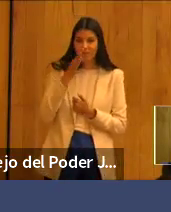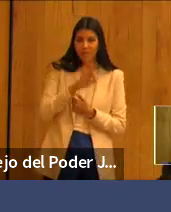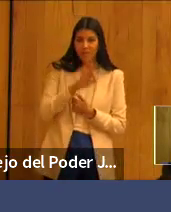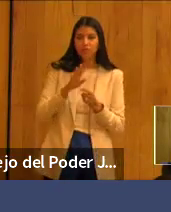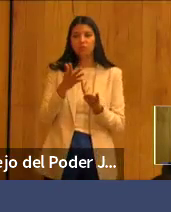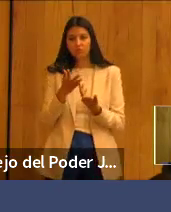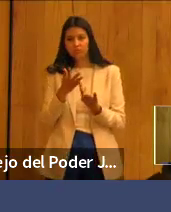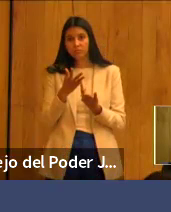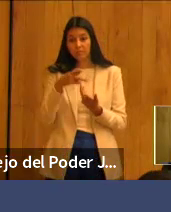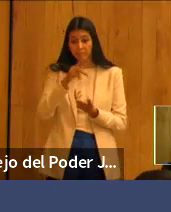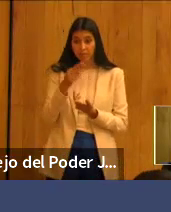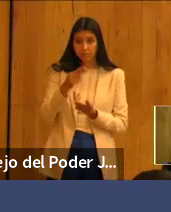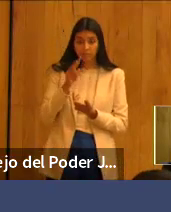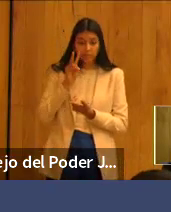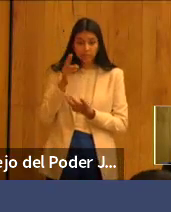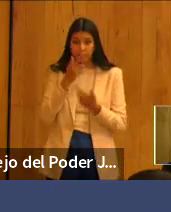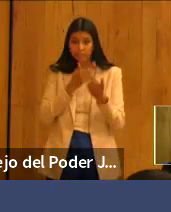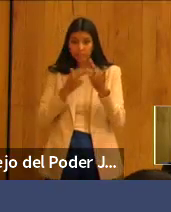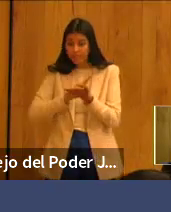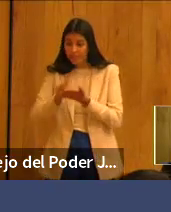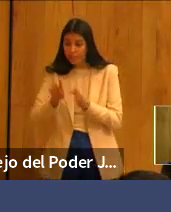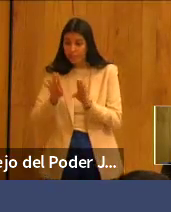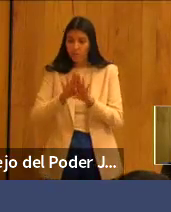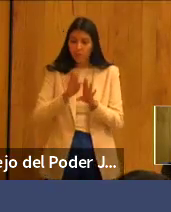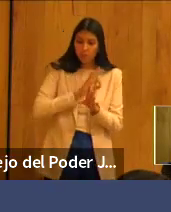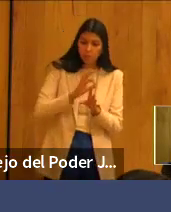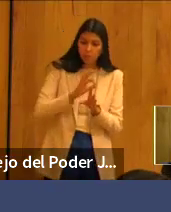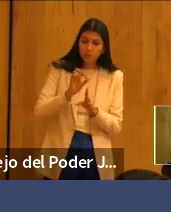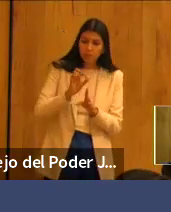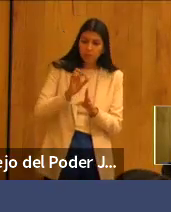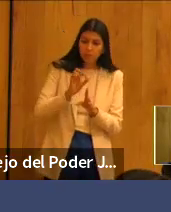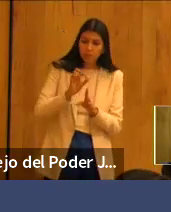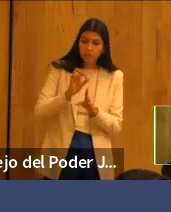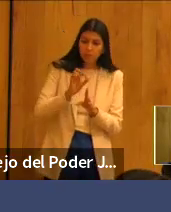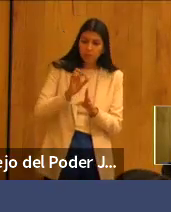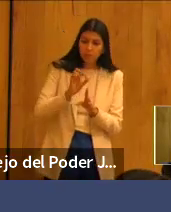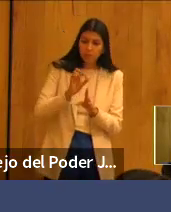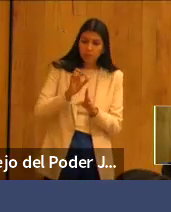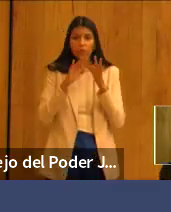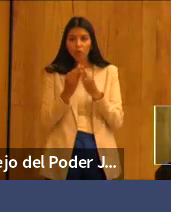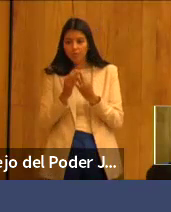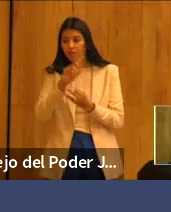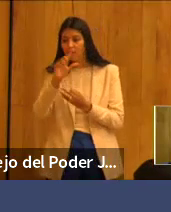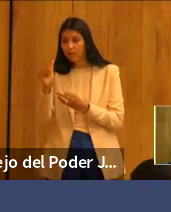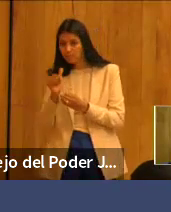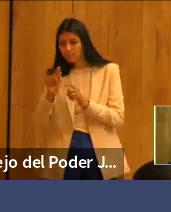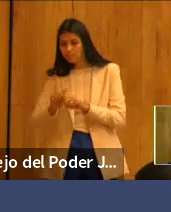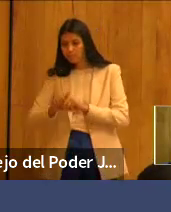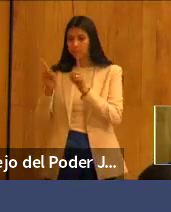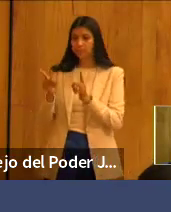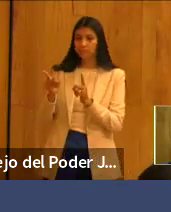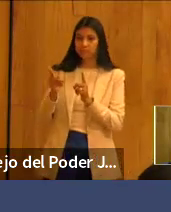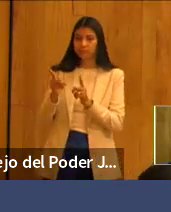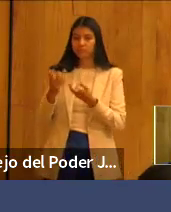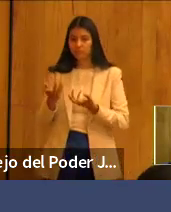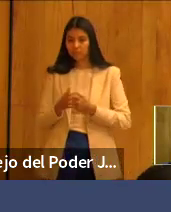contradicción. De esta manera, la defensa le apostó a